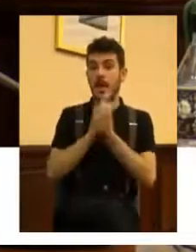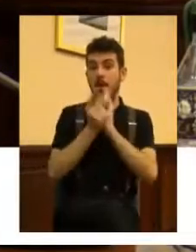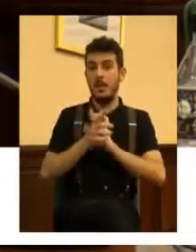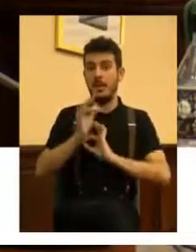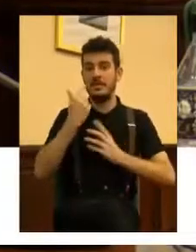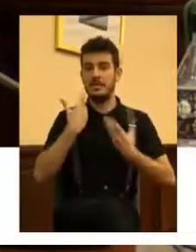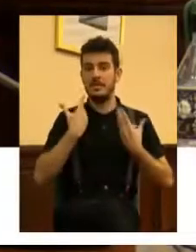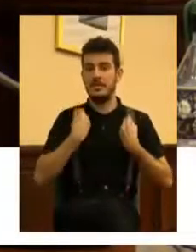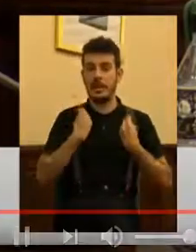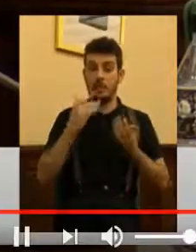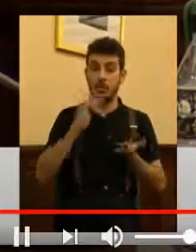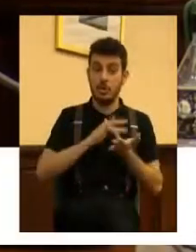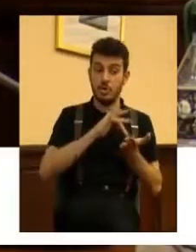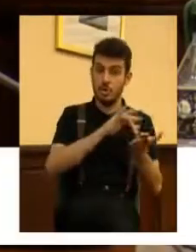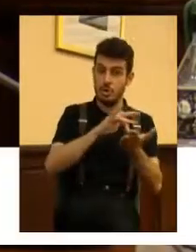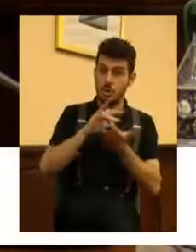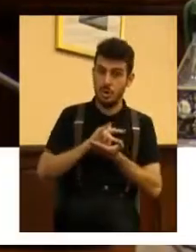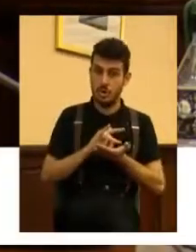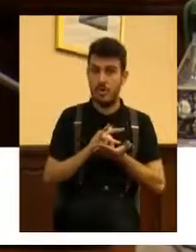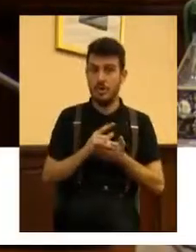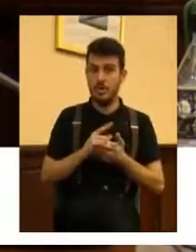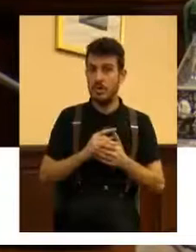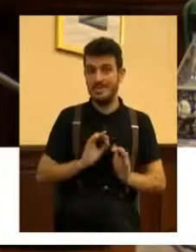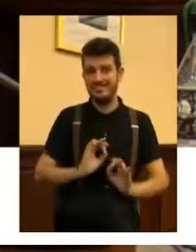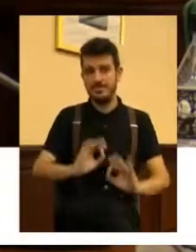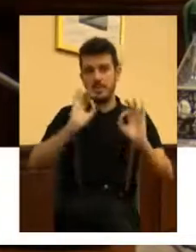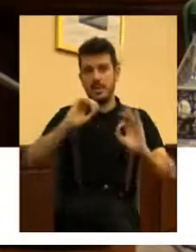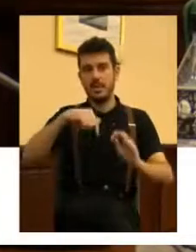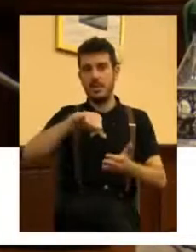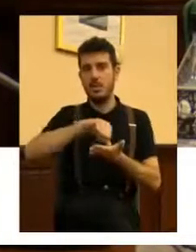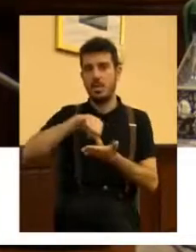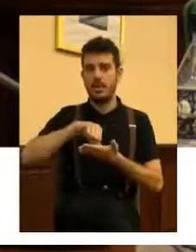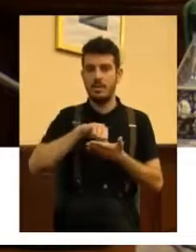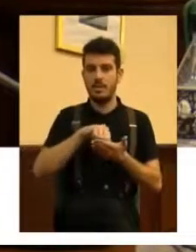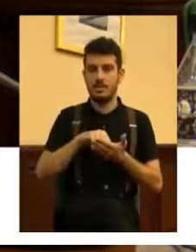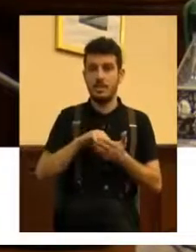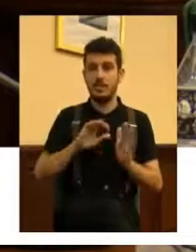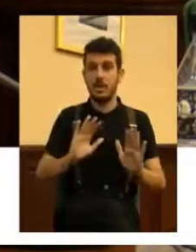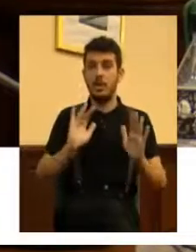lugares donde se reproducen, y muy especialmente nuestras ciudades, pero